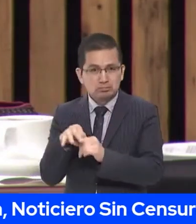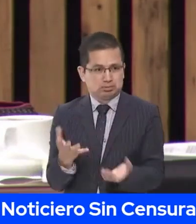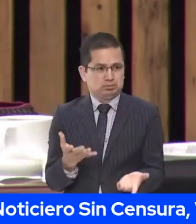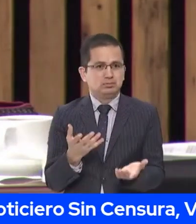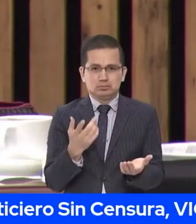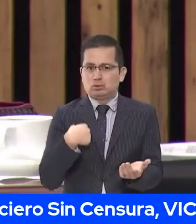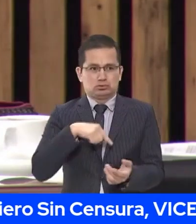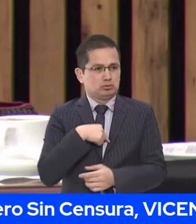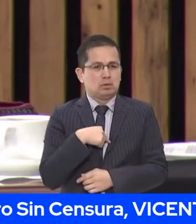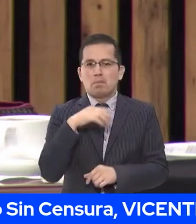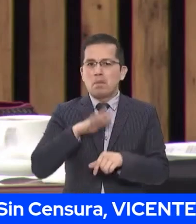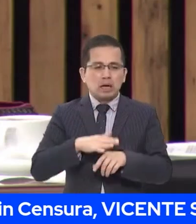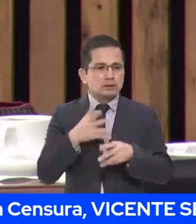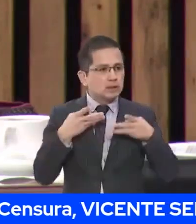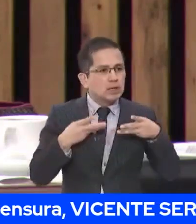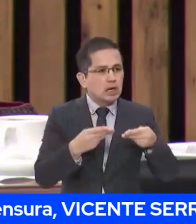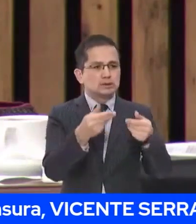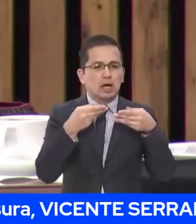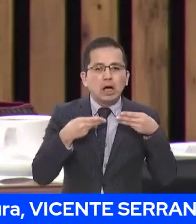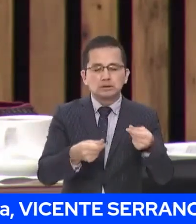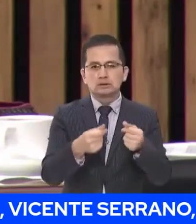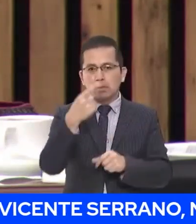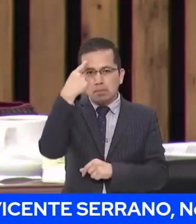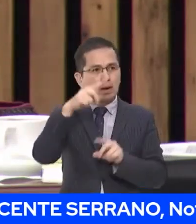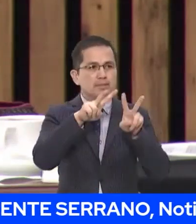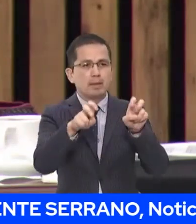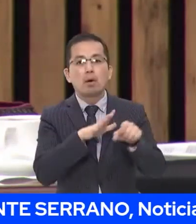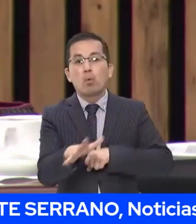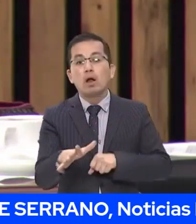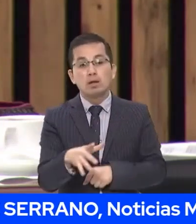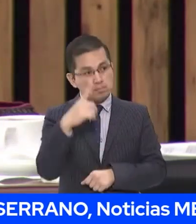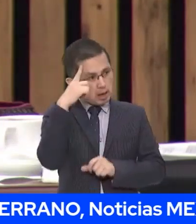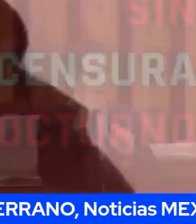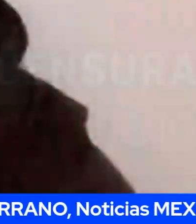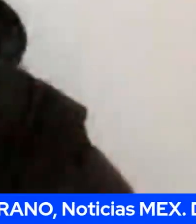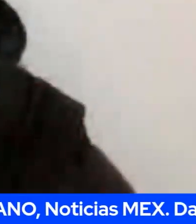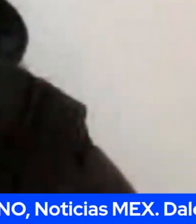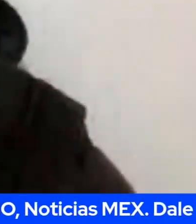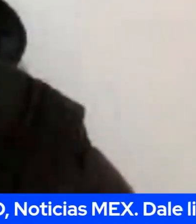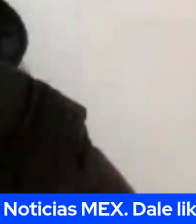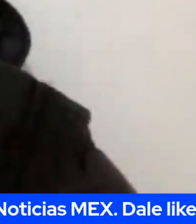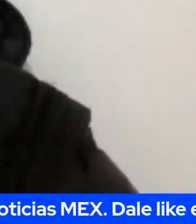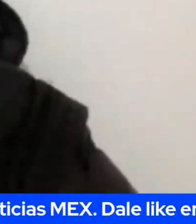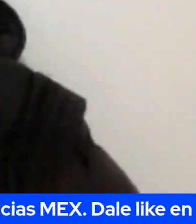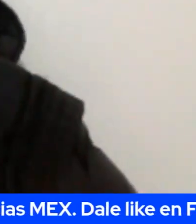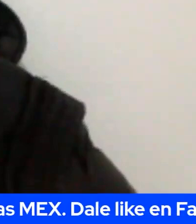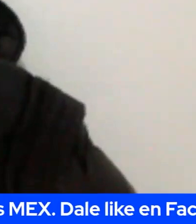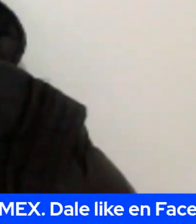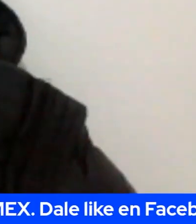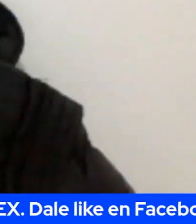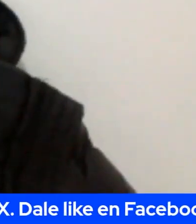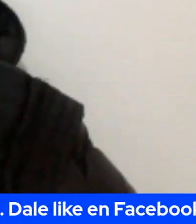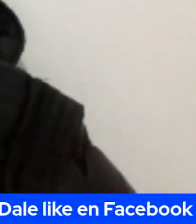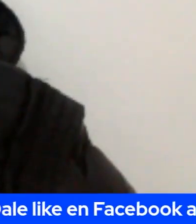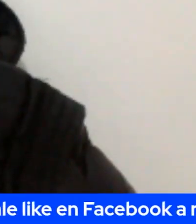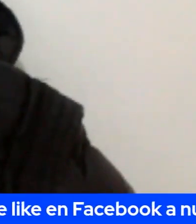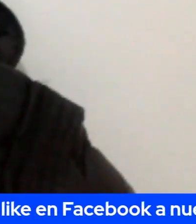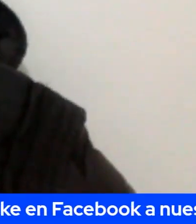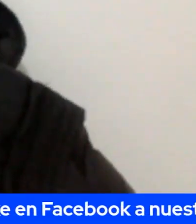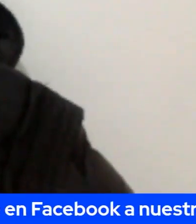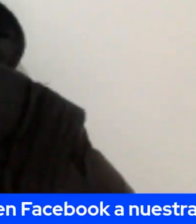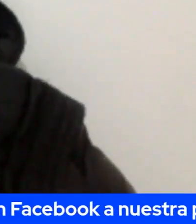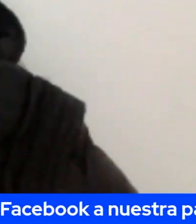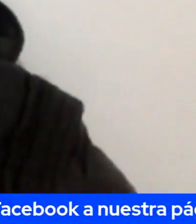aprehensiones o más denuncias o demandas contra exfuncionarios de administraciones pasadas, de pronto viene